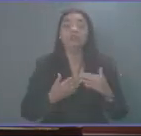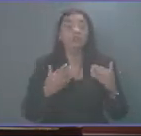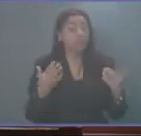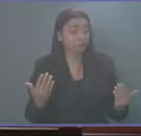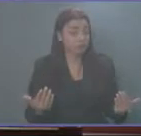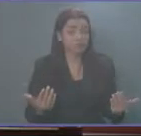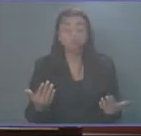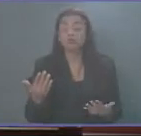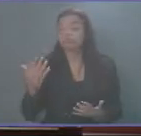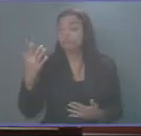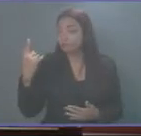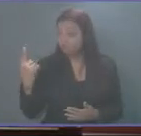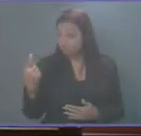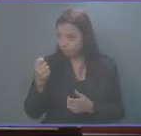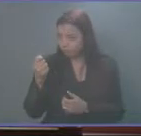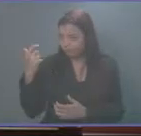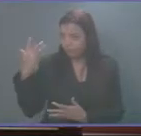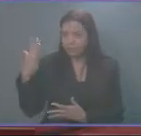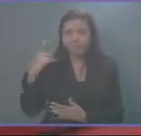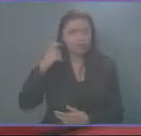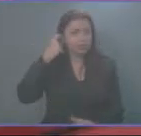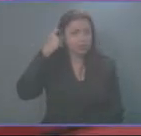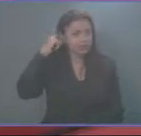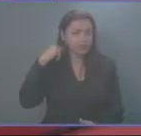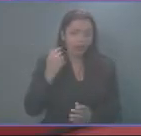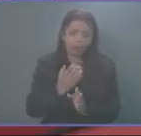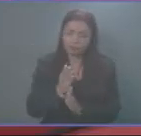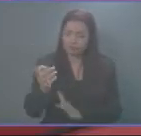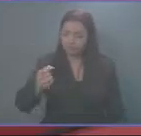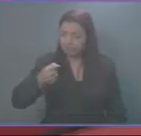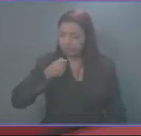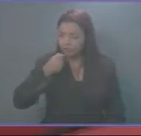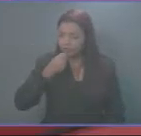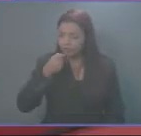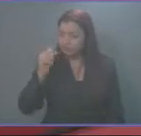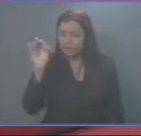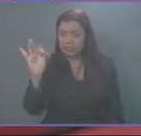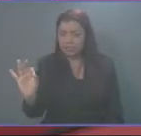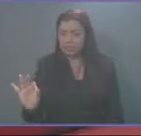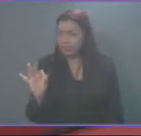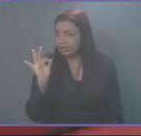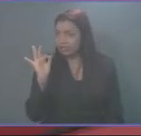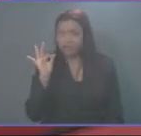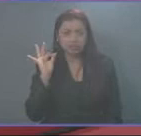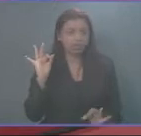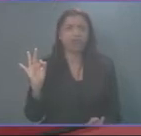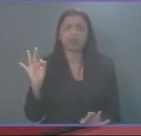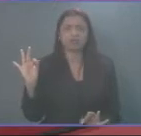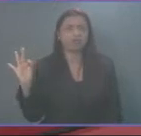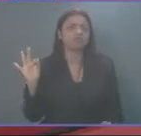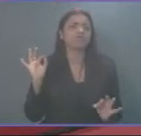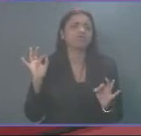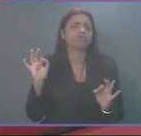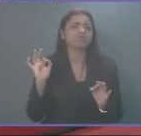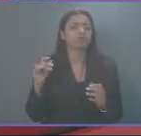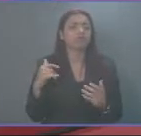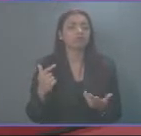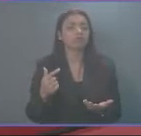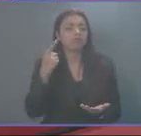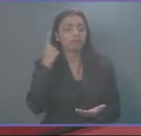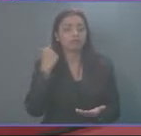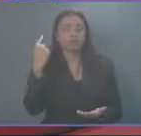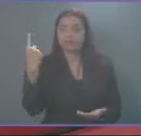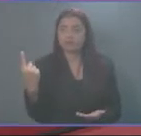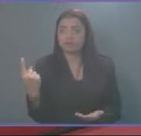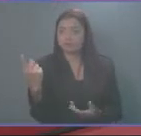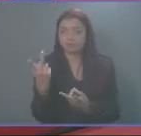Estamos homenajeando a un periodista integral. Estamos homenajeando a un